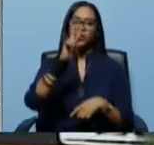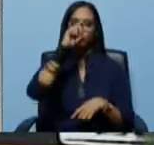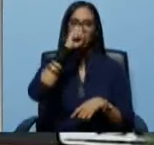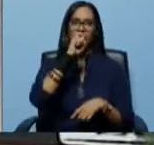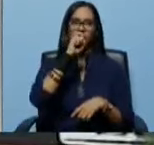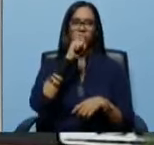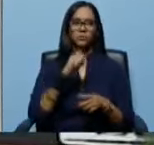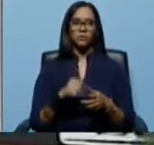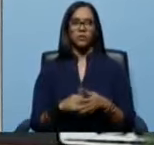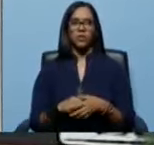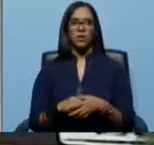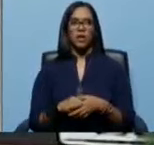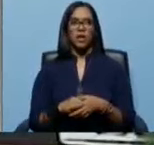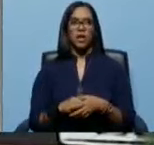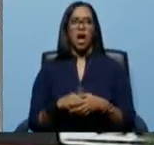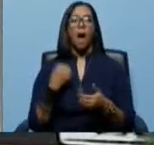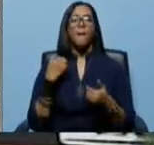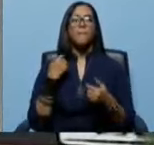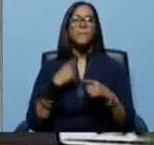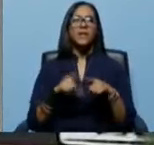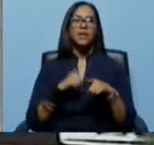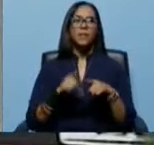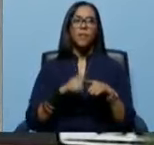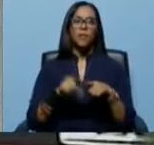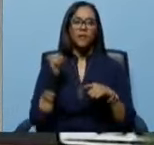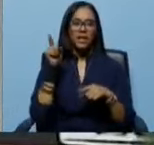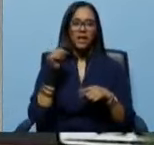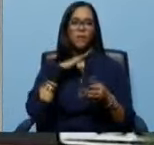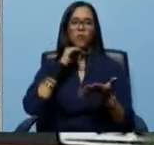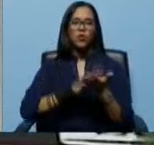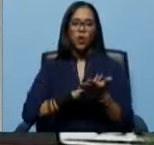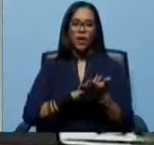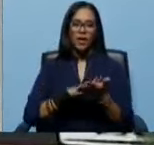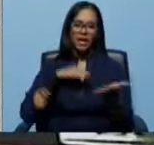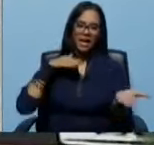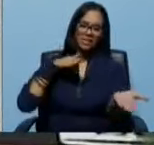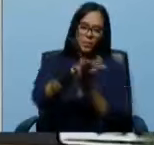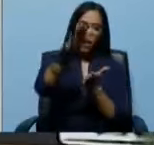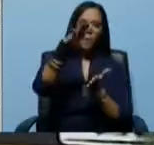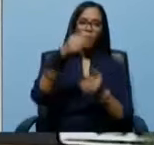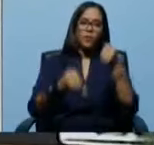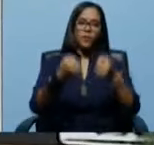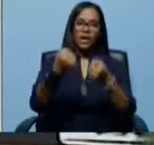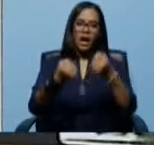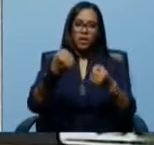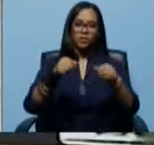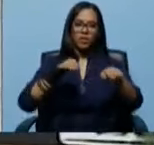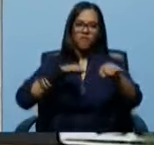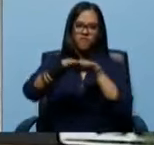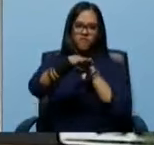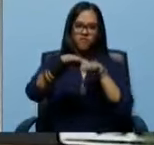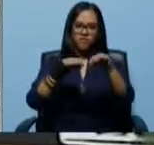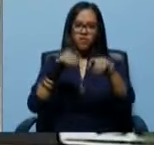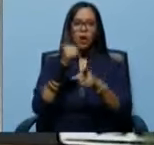2 años a un primo de ella murió ahí, atropellado por un carro en una competencia de